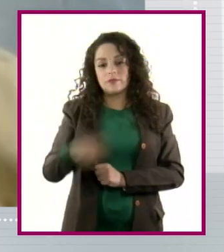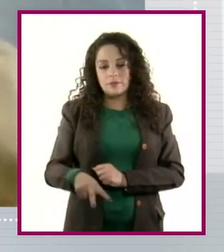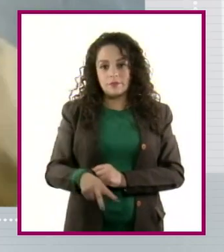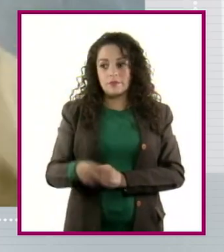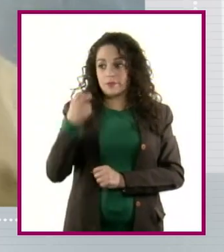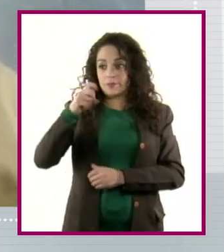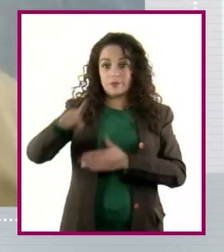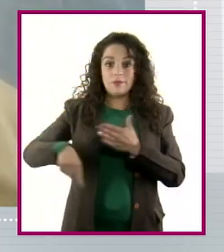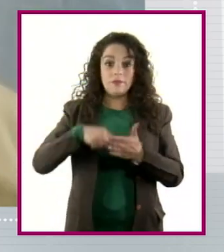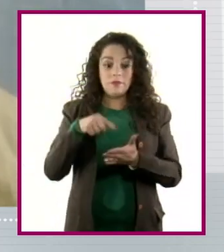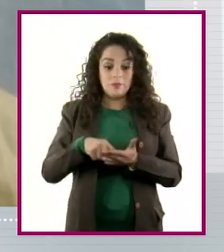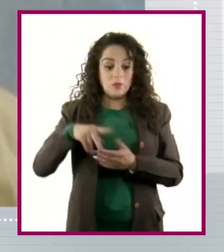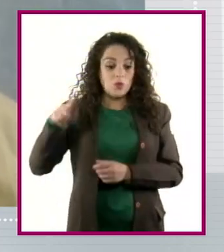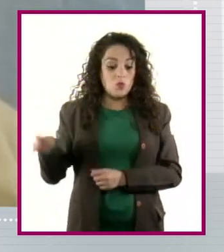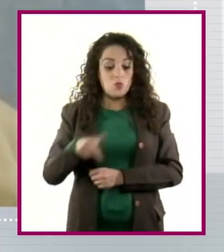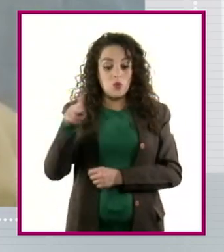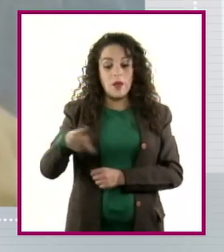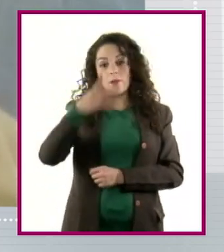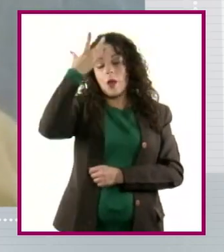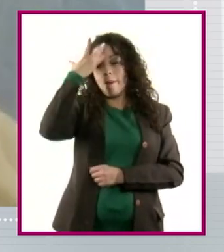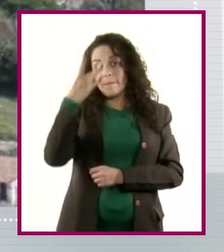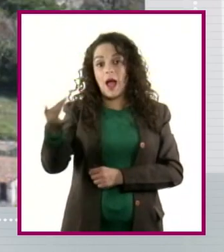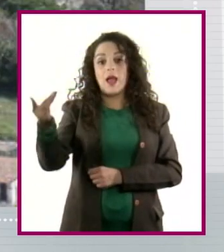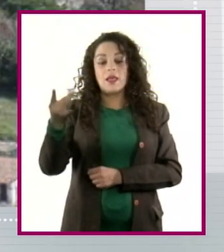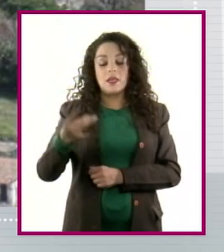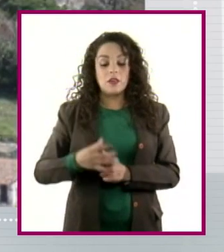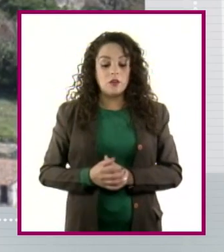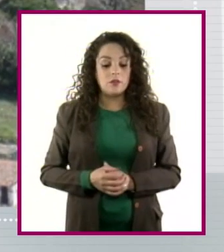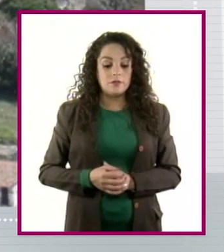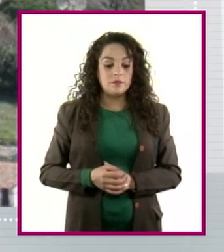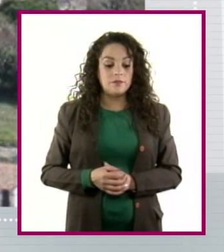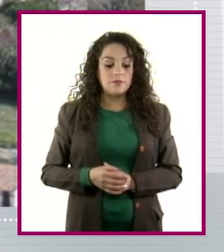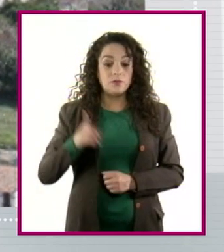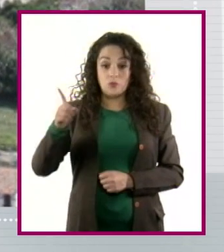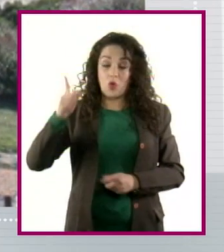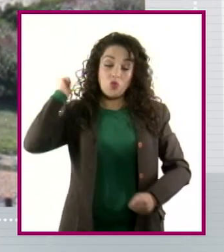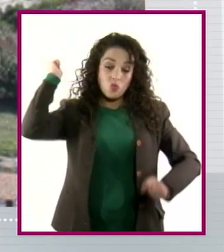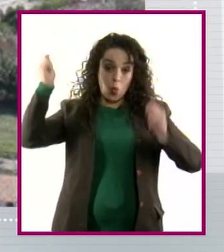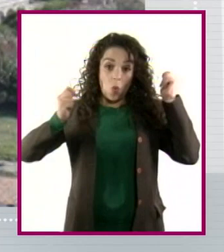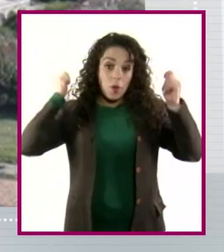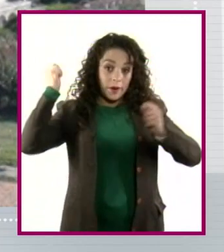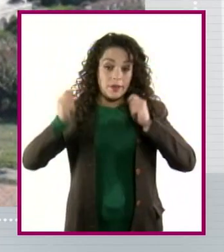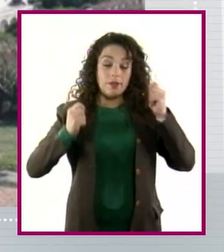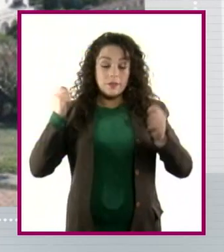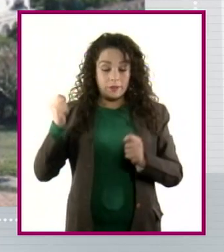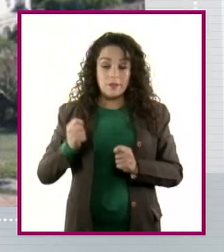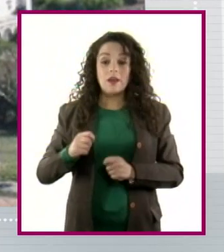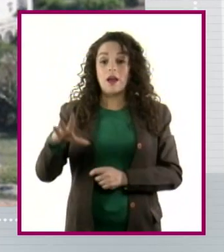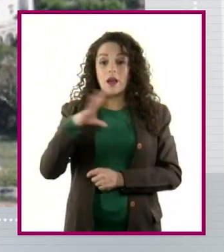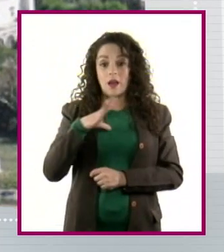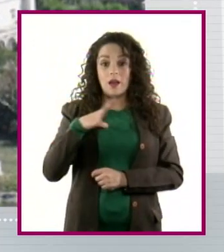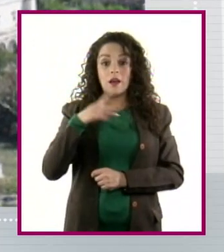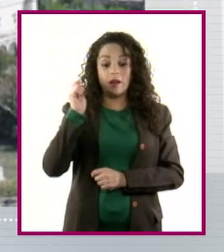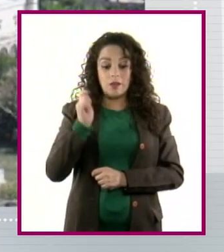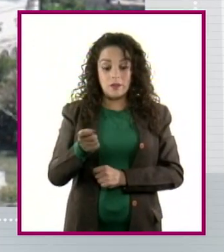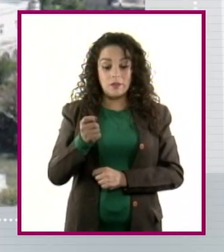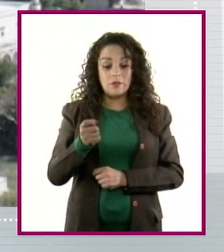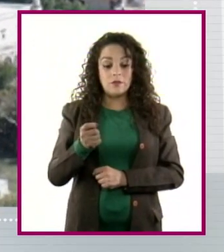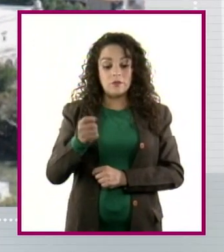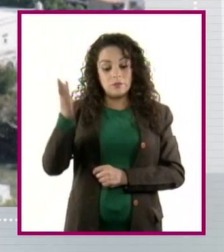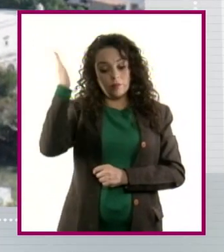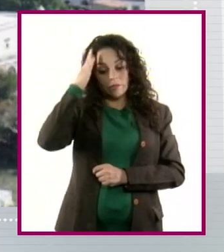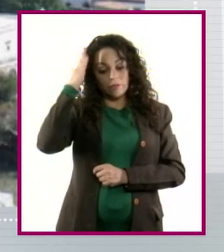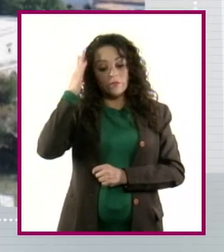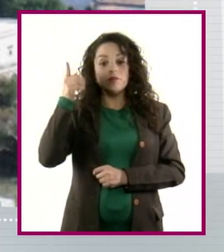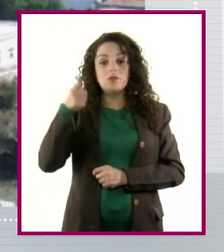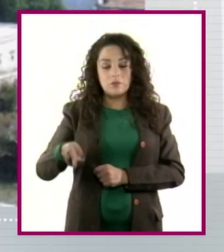un pueblo mágico del Estado de México. Su vocación es turística y está conformado, lo que es la cabecera municipal, por